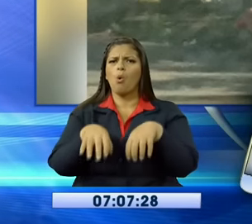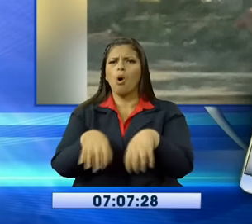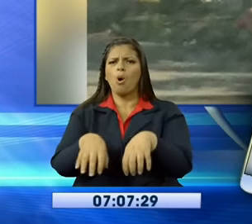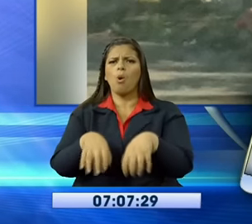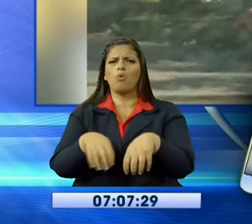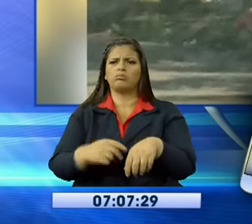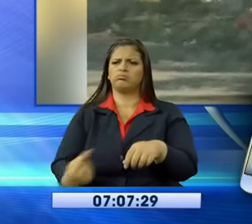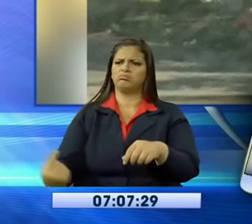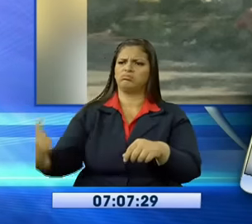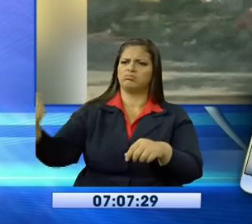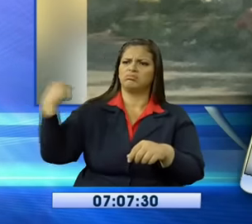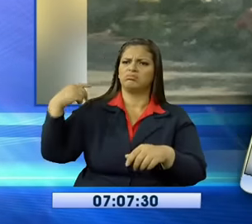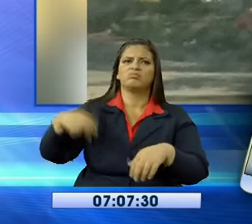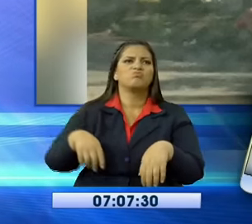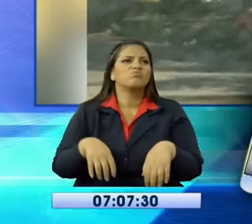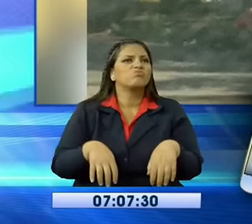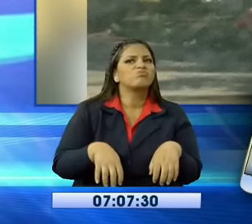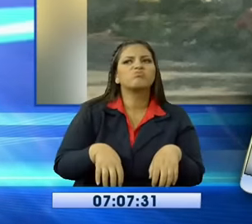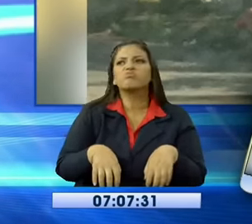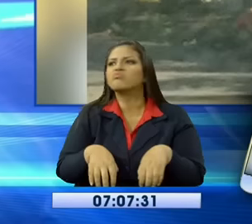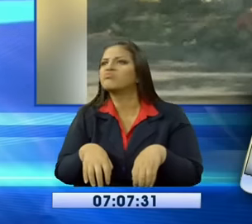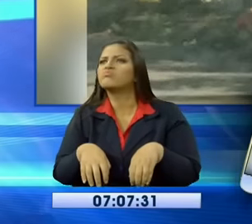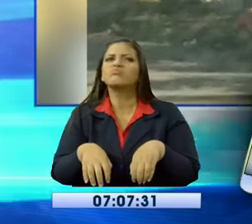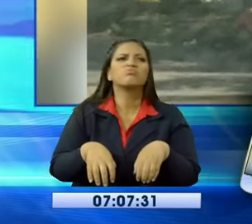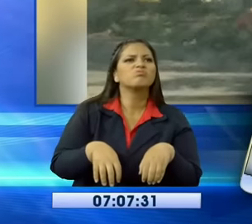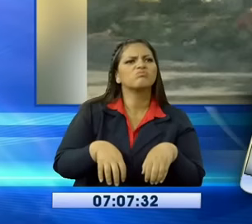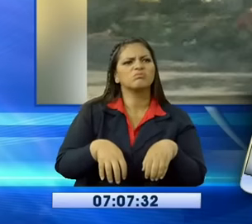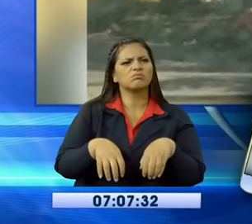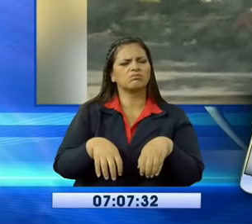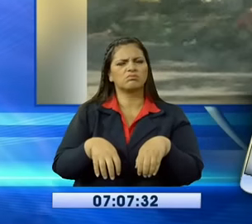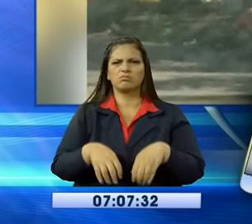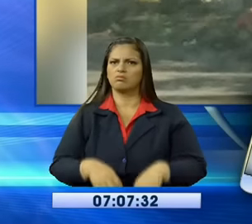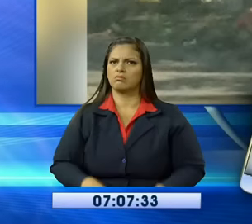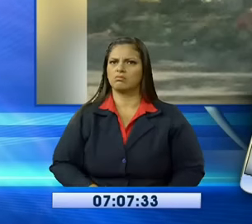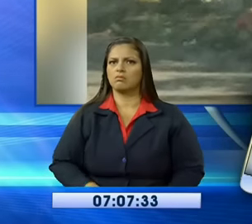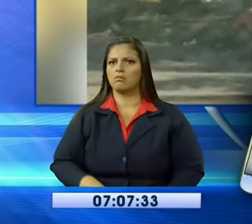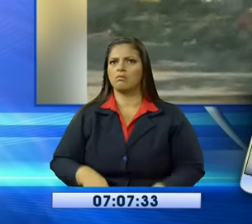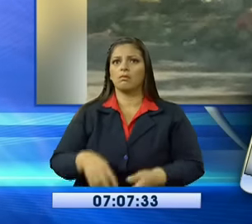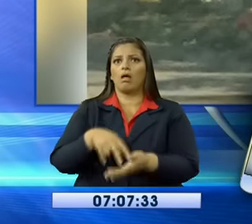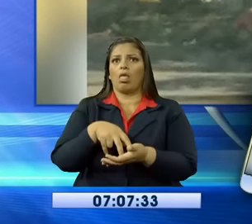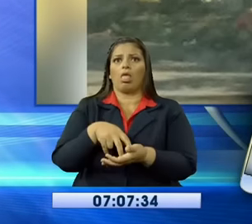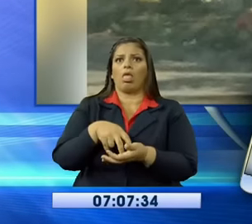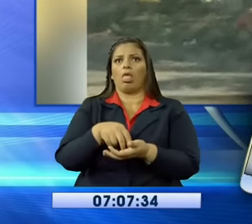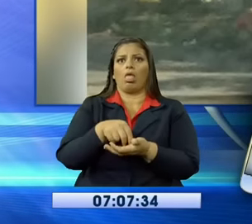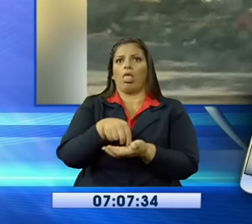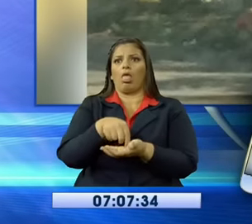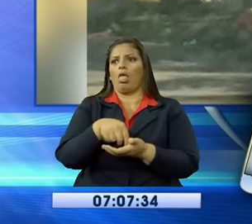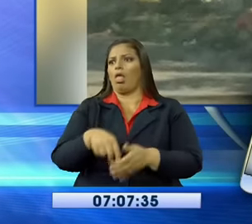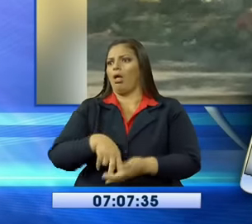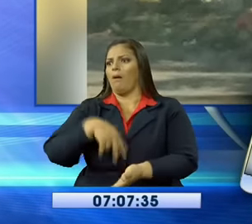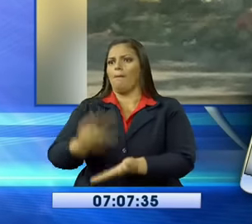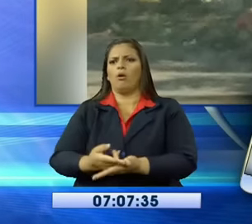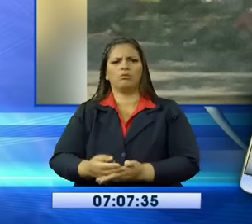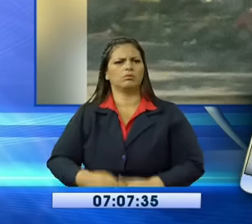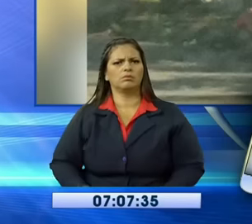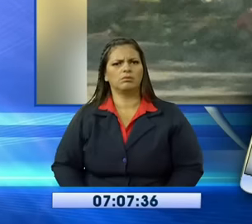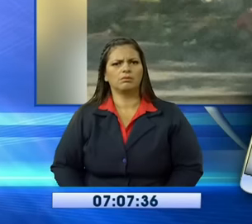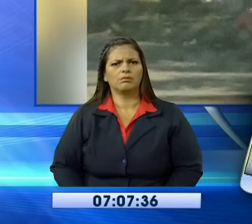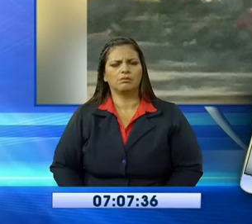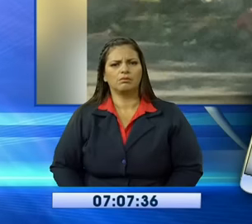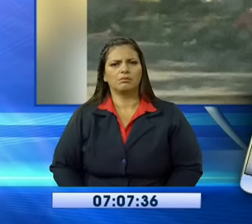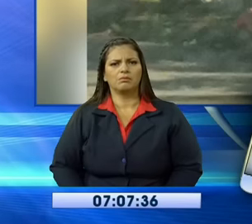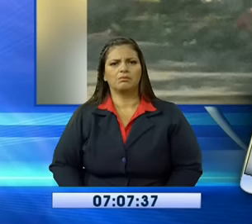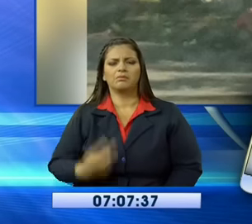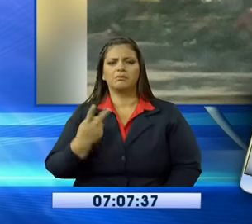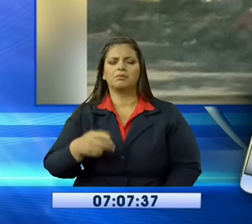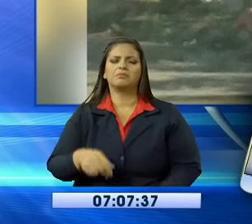perro es bien parado. Mira. Por favor. Bien equilibradito el perro. Por supuesto. Ni se mueve. A lo mejor trabaja en un circo. Puede ser.